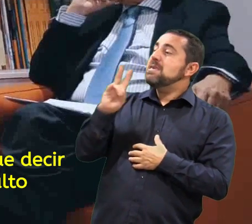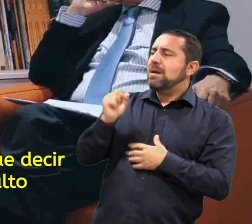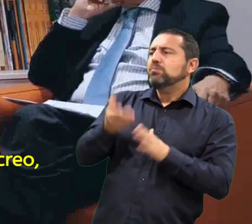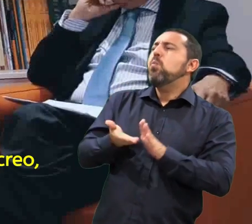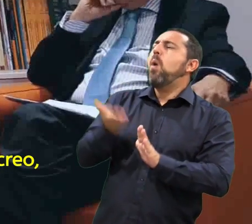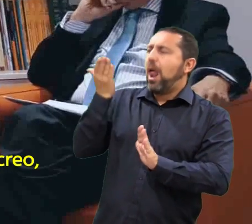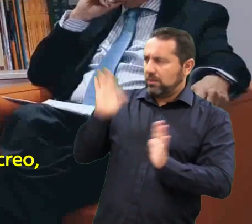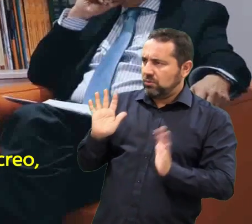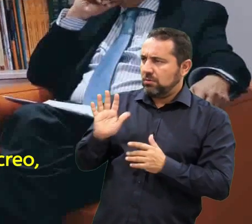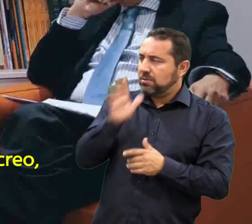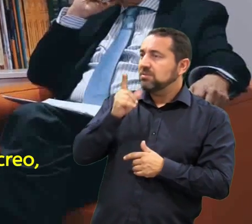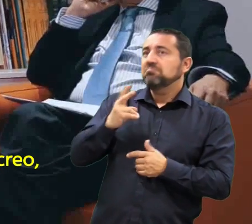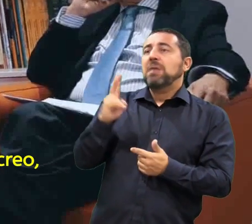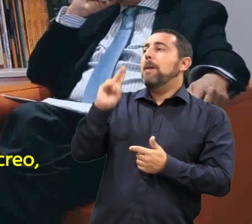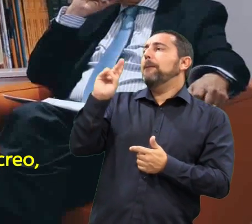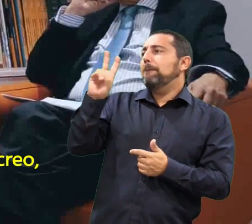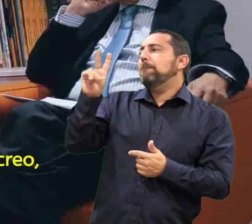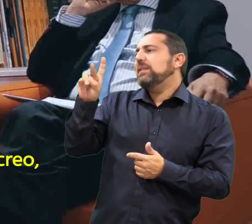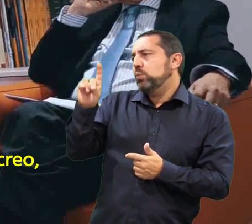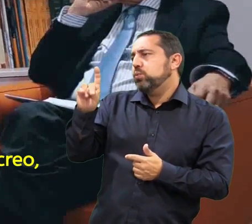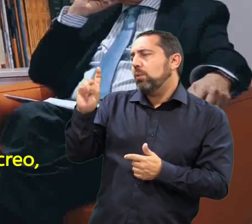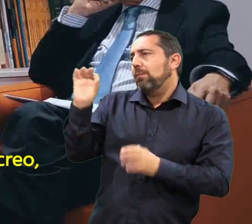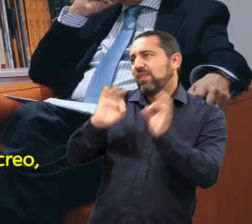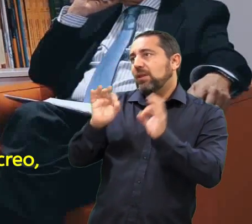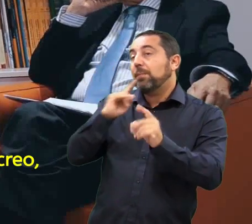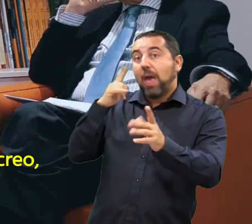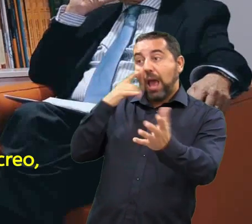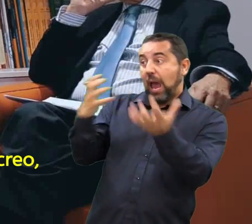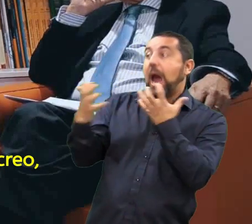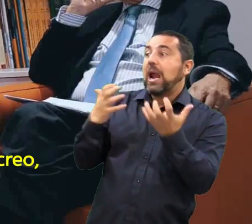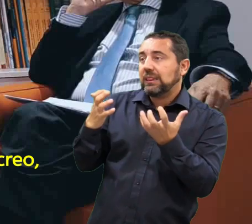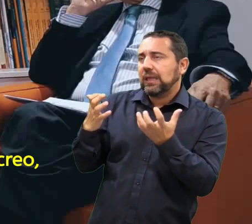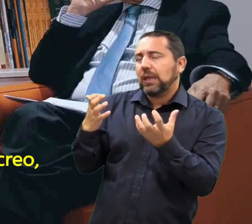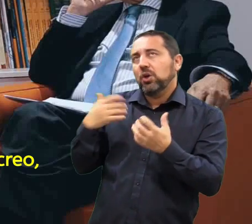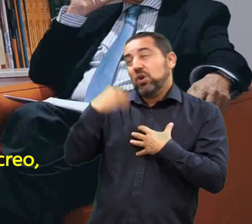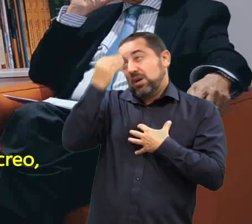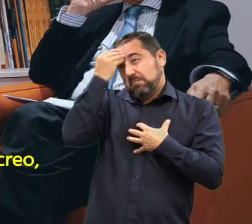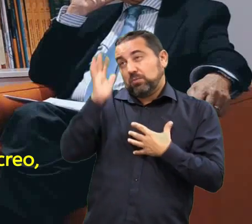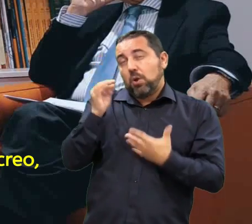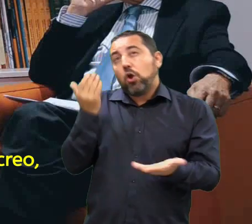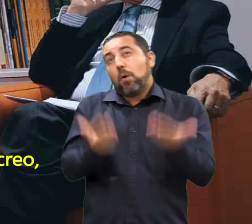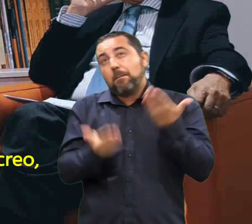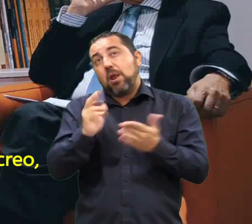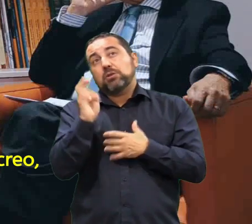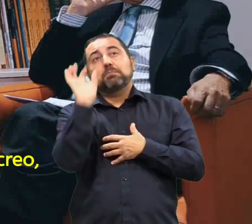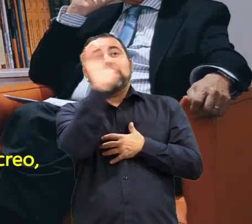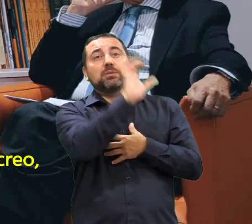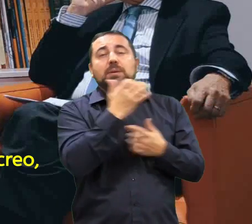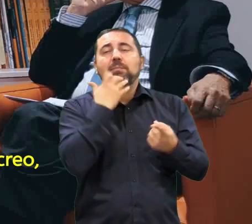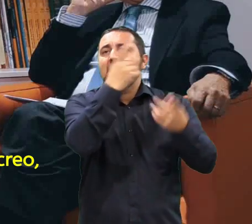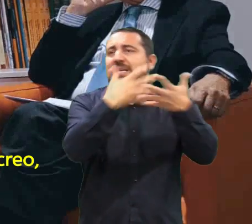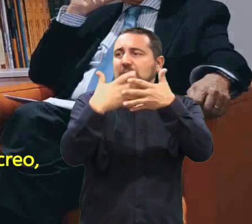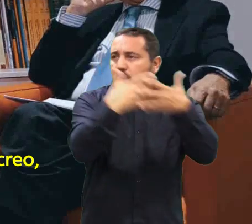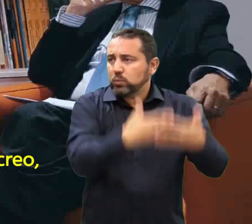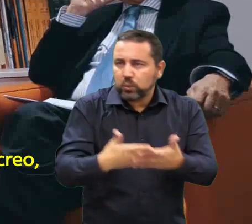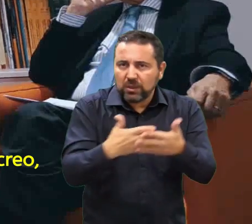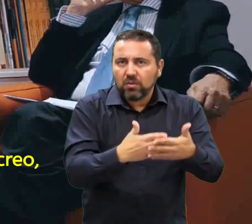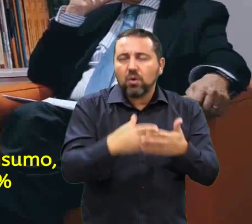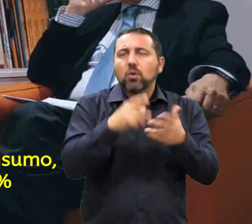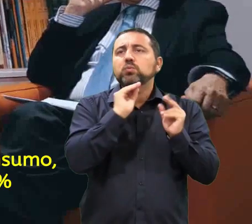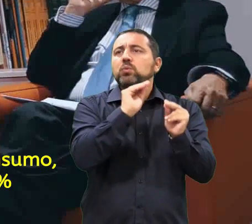alto, porque el 21% para una obra de arte, pues yo pienso, comparándolo con